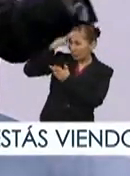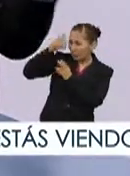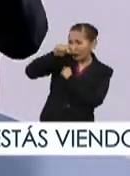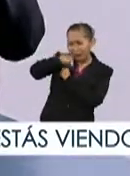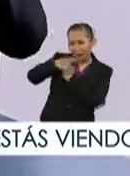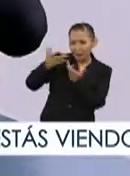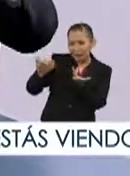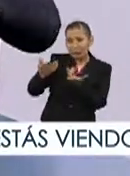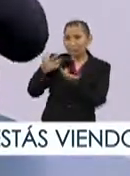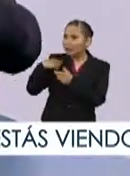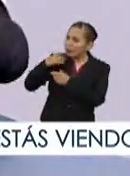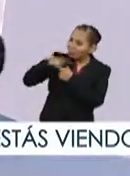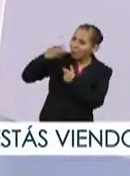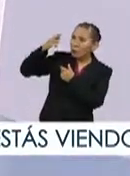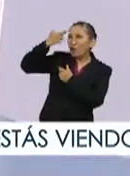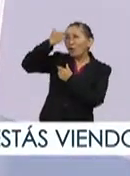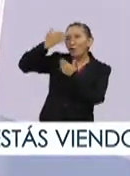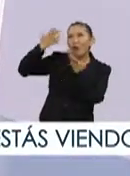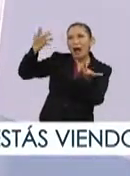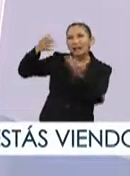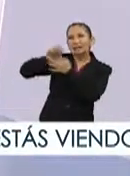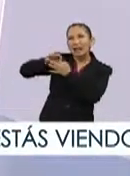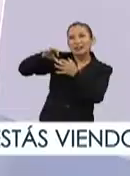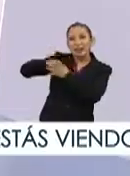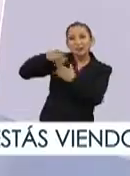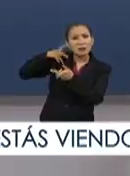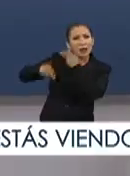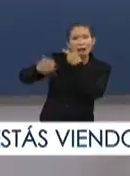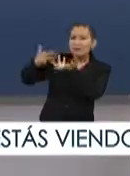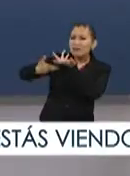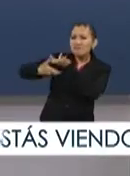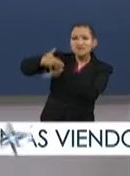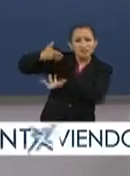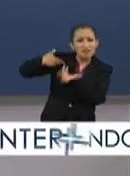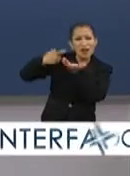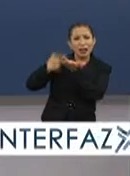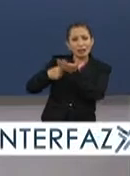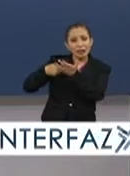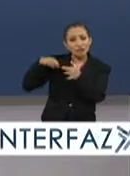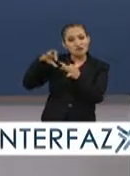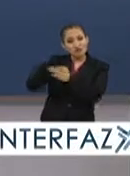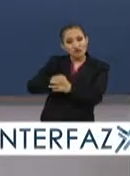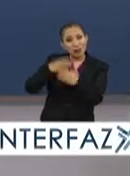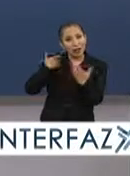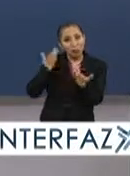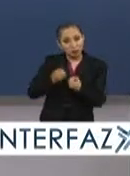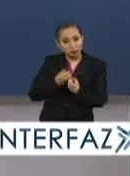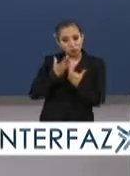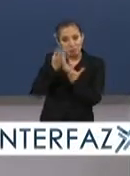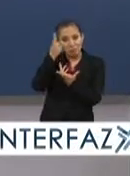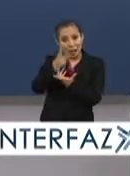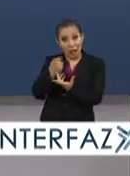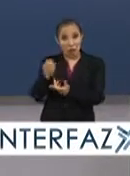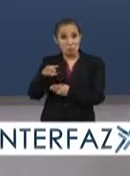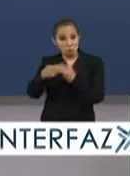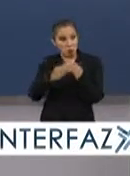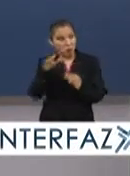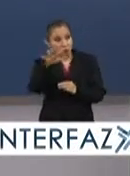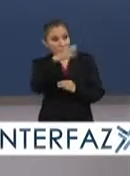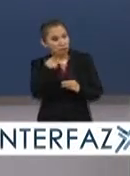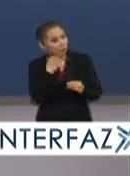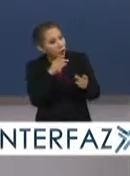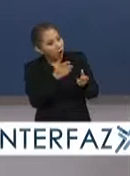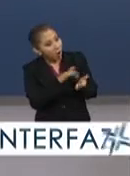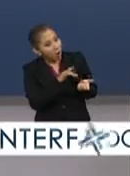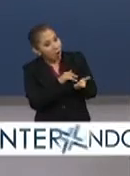acuerdas cómo? O sea, volvían a construir. Entonces era un diálogo interno que a veces se exteriorizaba para fortuna de algunos que estábamos